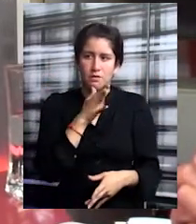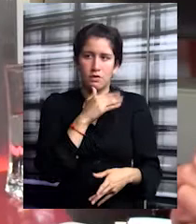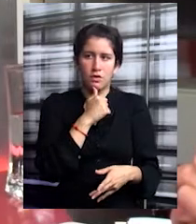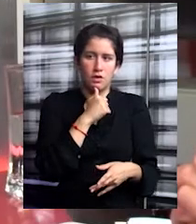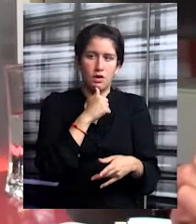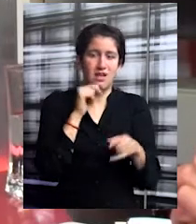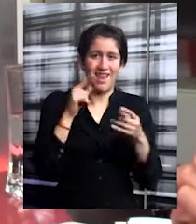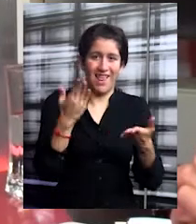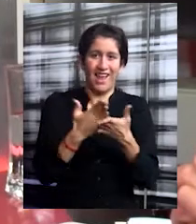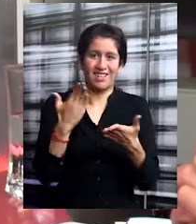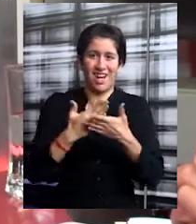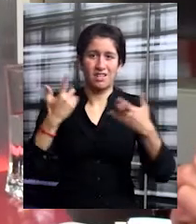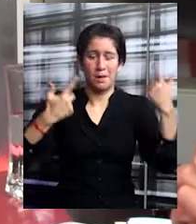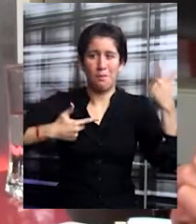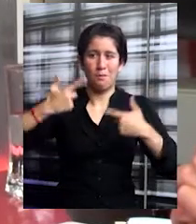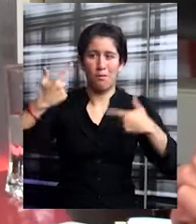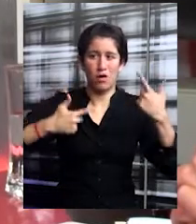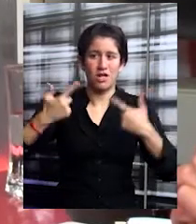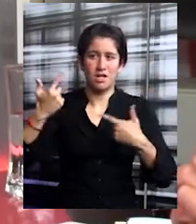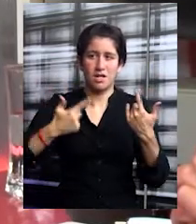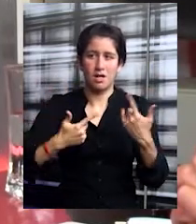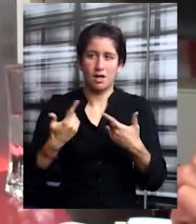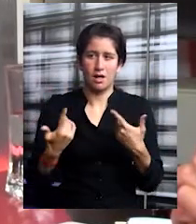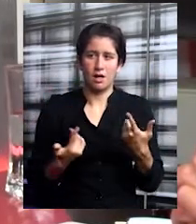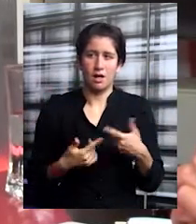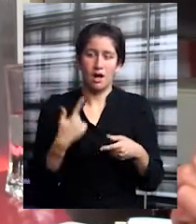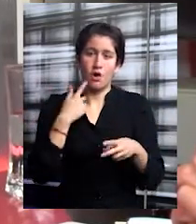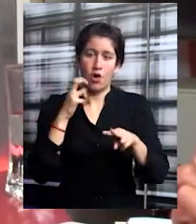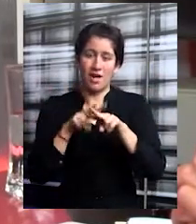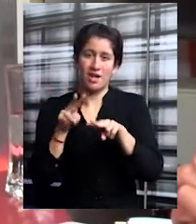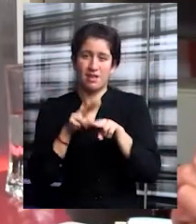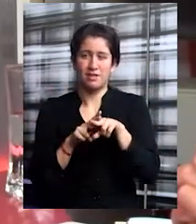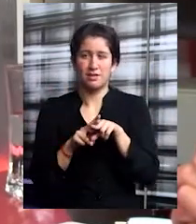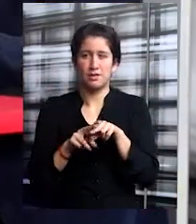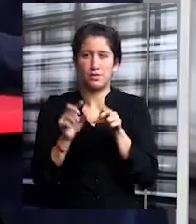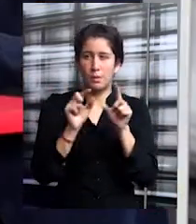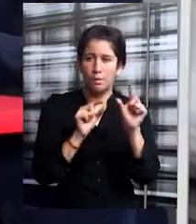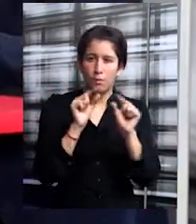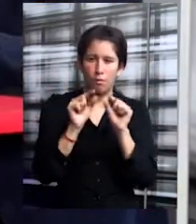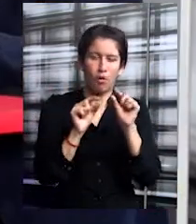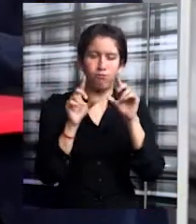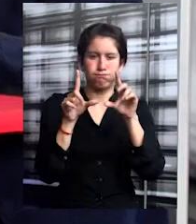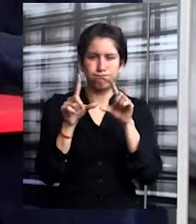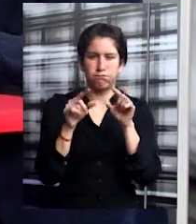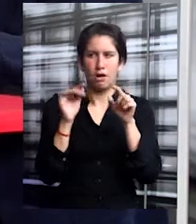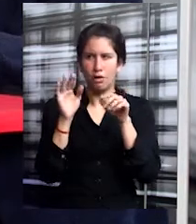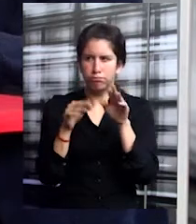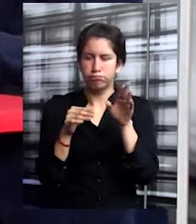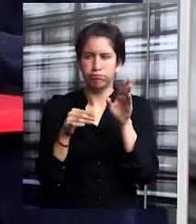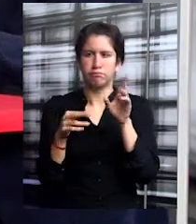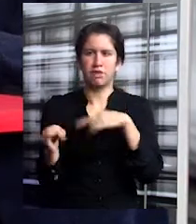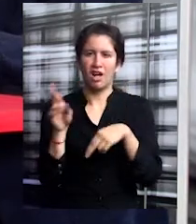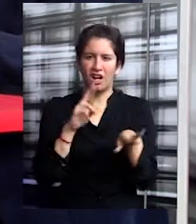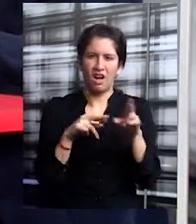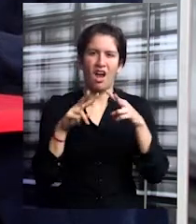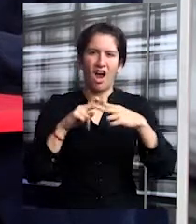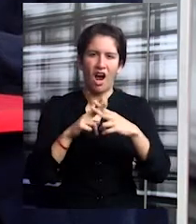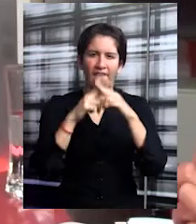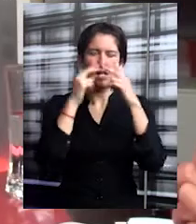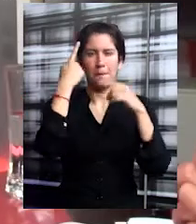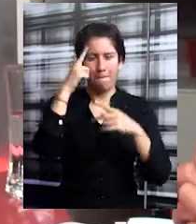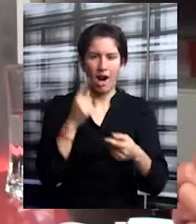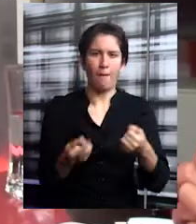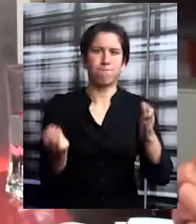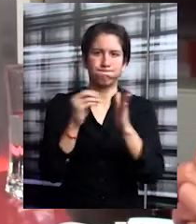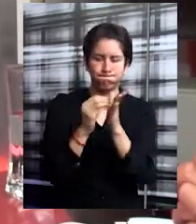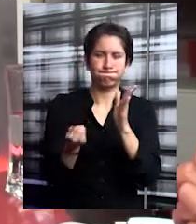central. Entonces lo que hay que hacer un poco es revertir esto para que el gobierno local pueda tener más fuerza económica y al tener más fuerza económica pueda